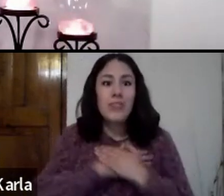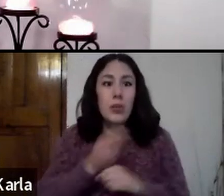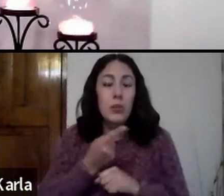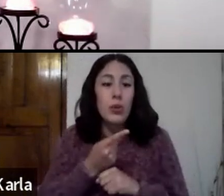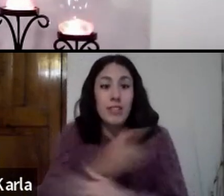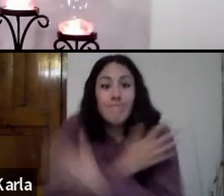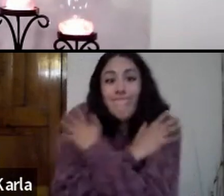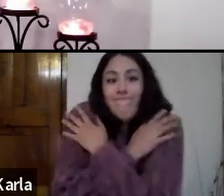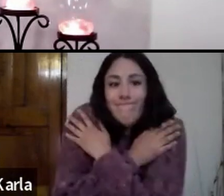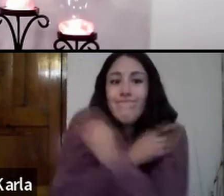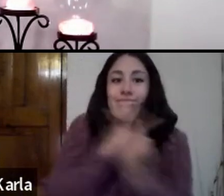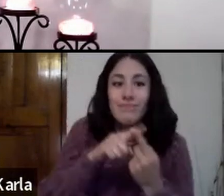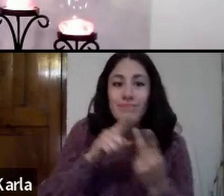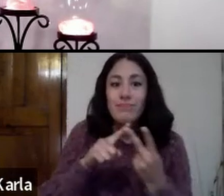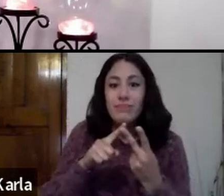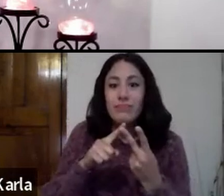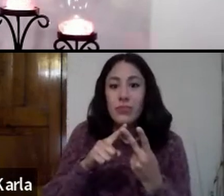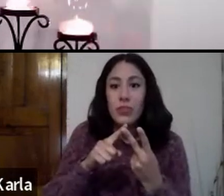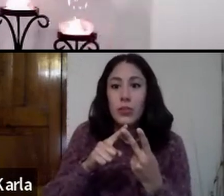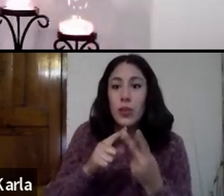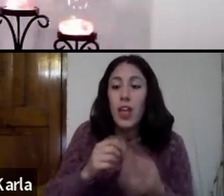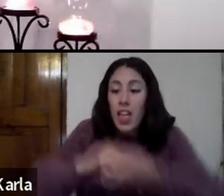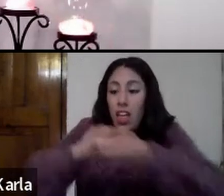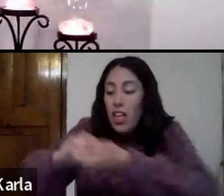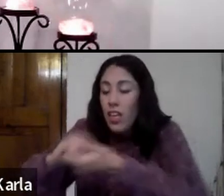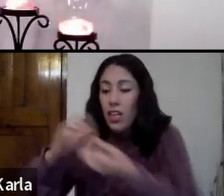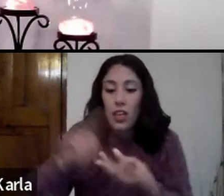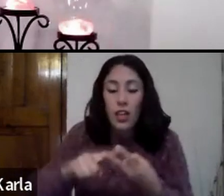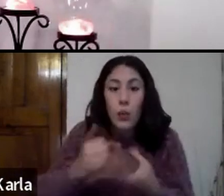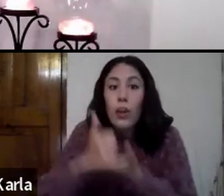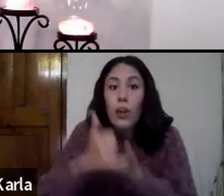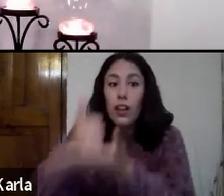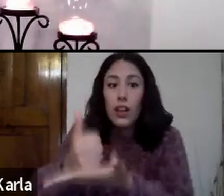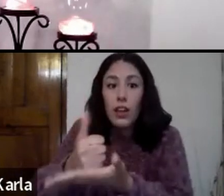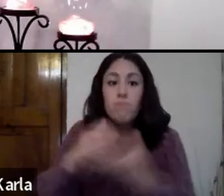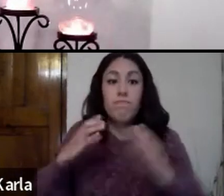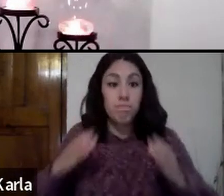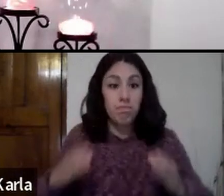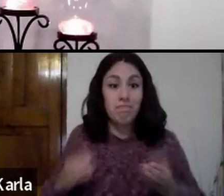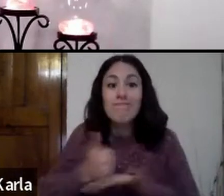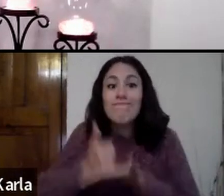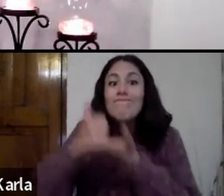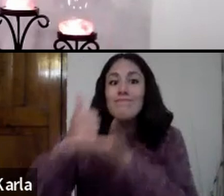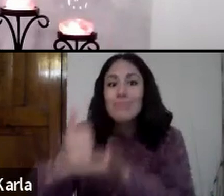sacar a alguien que está en problemas el cuerpo también es mi espacio de